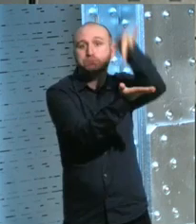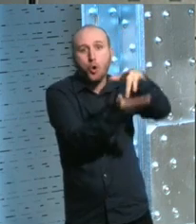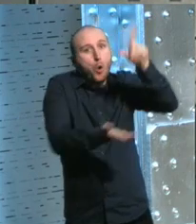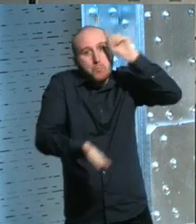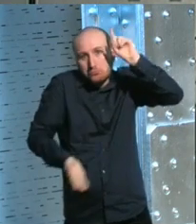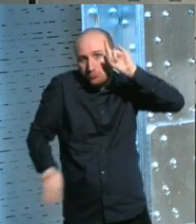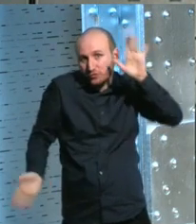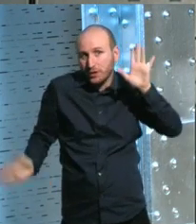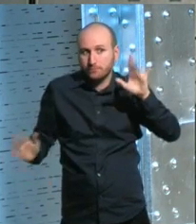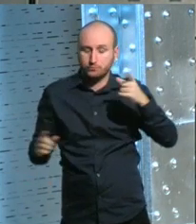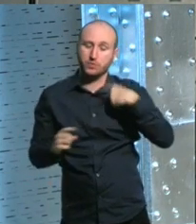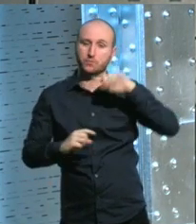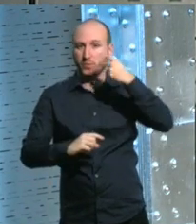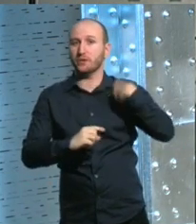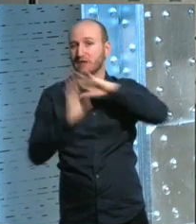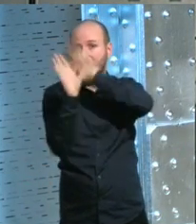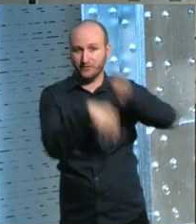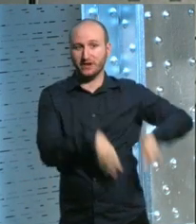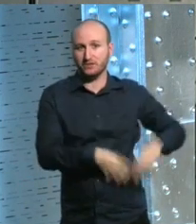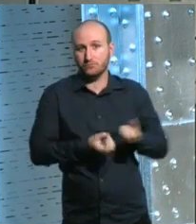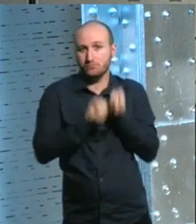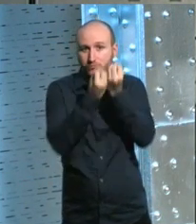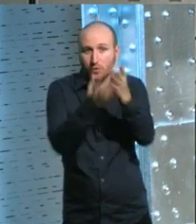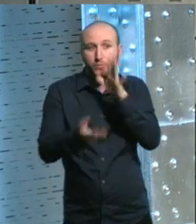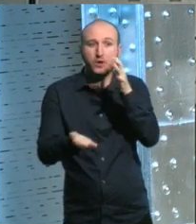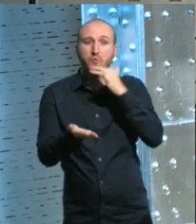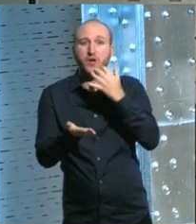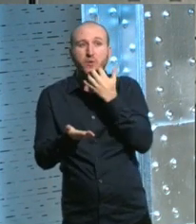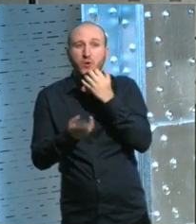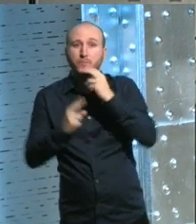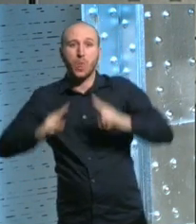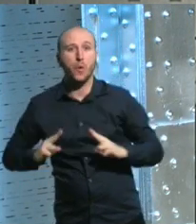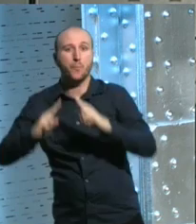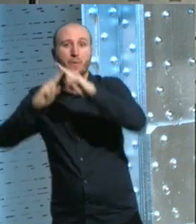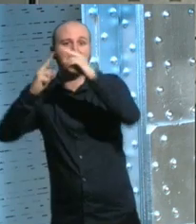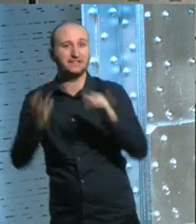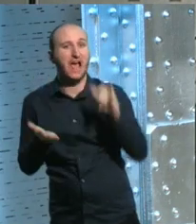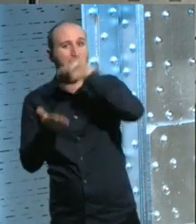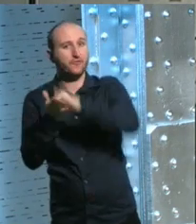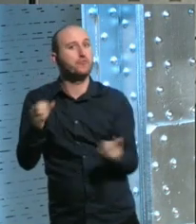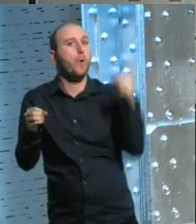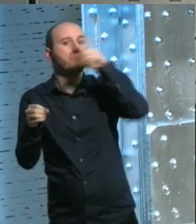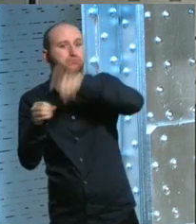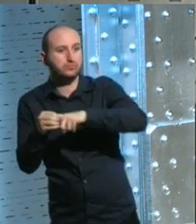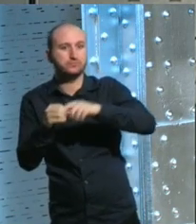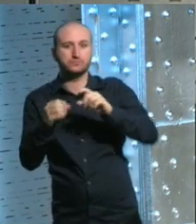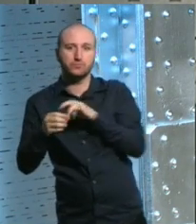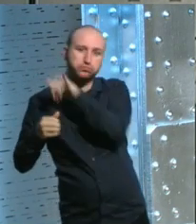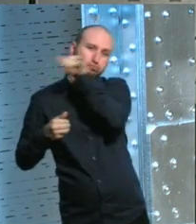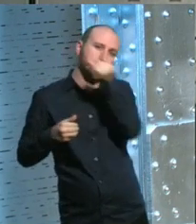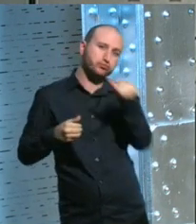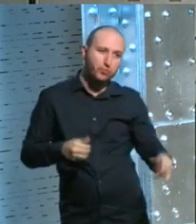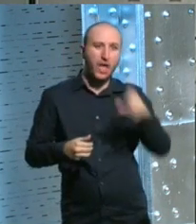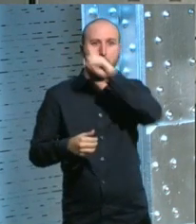Primero lo guardé para el final porque no es muy difícil tomar un avión desde París y pasar 48 horas en Madrid, en Barcelona,